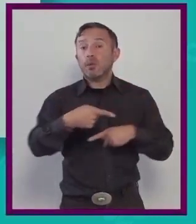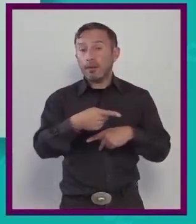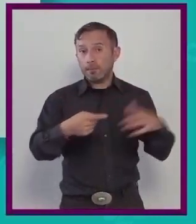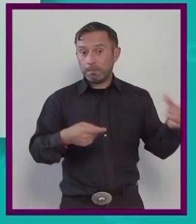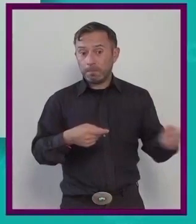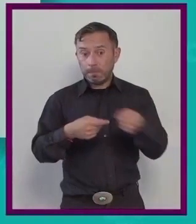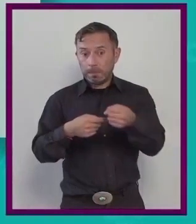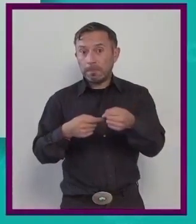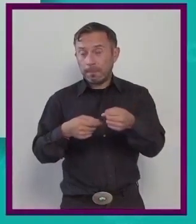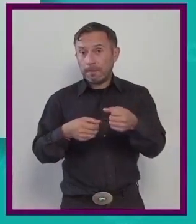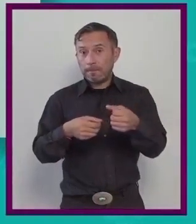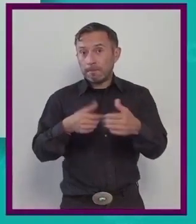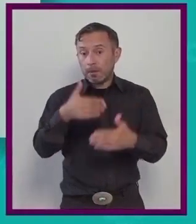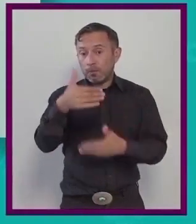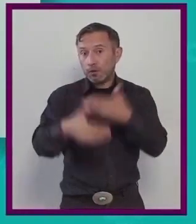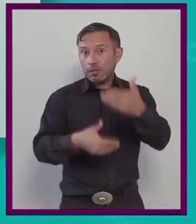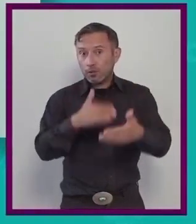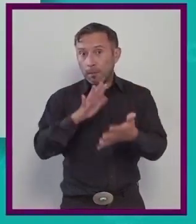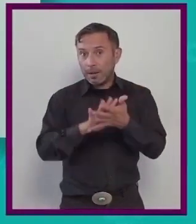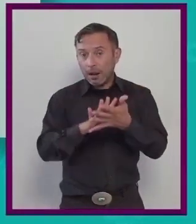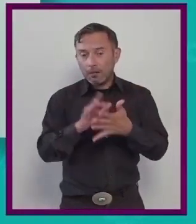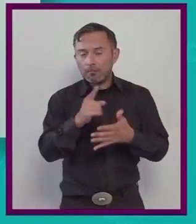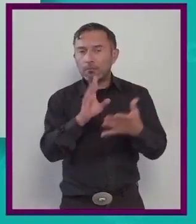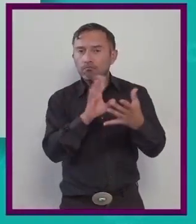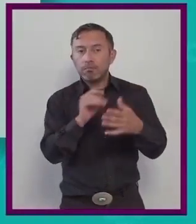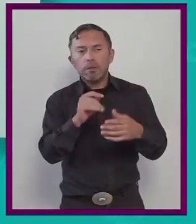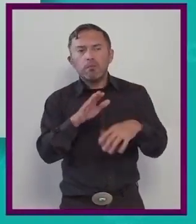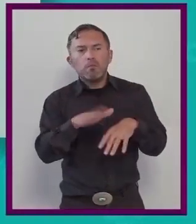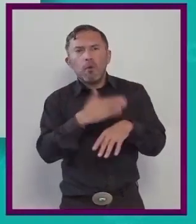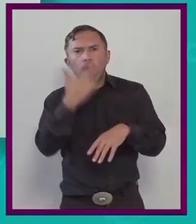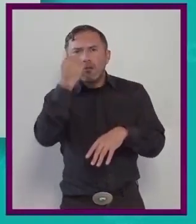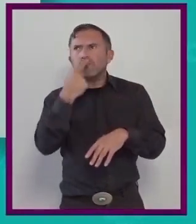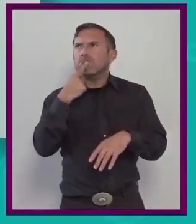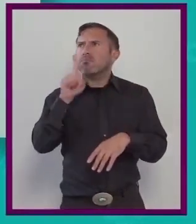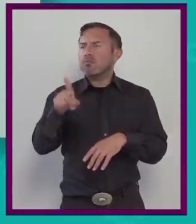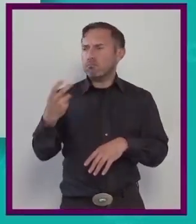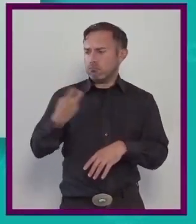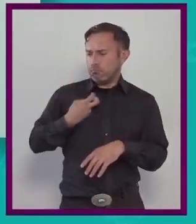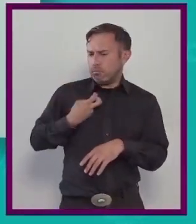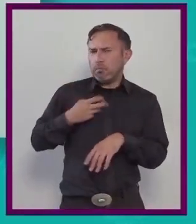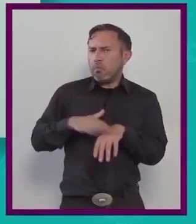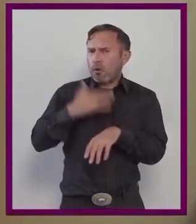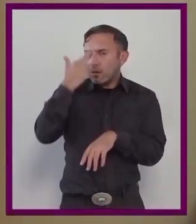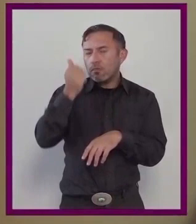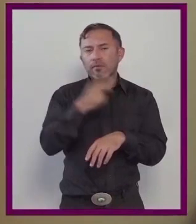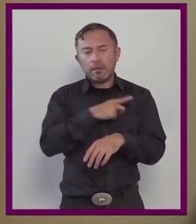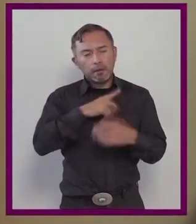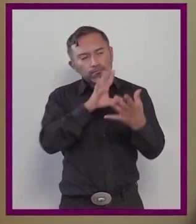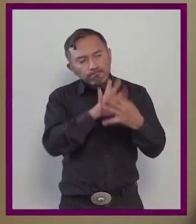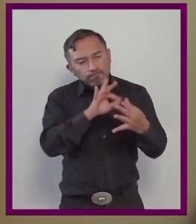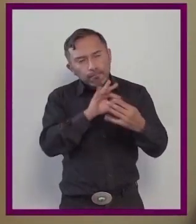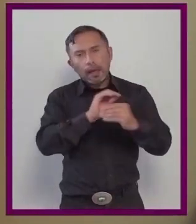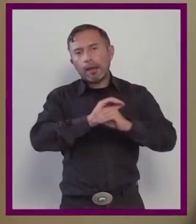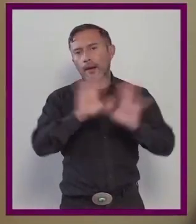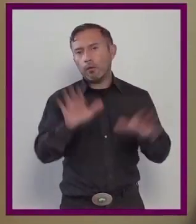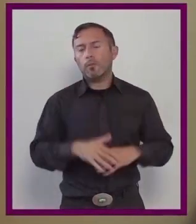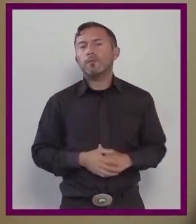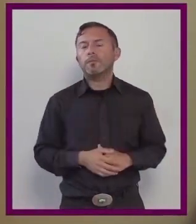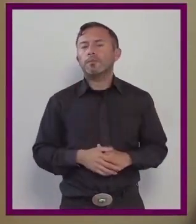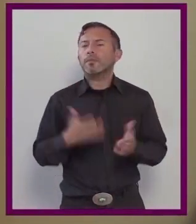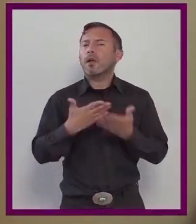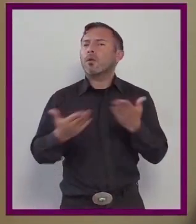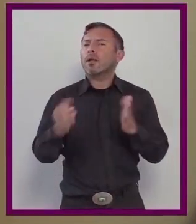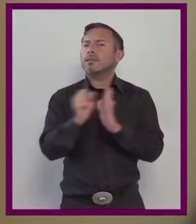encuentra sujeto a un proceso penal tiene un conocimiento claro de lo que se le está acusando. En este contexto de